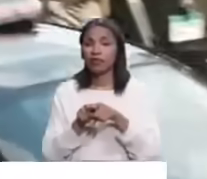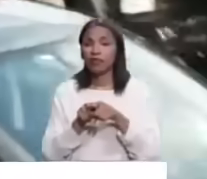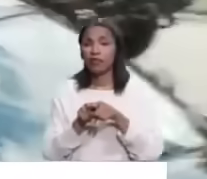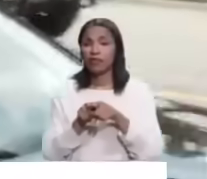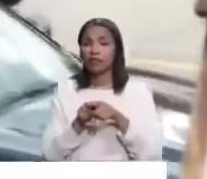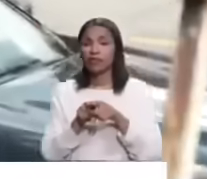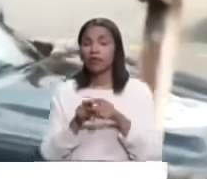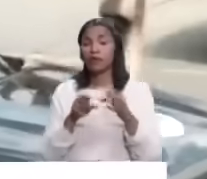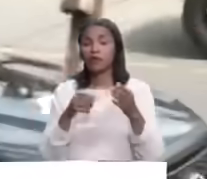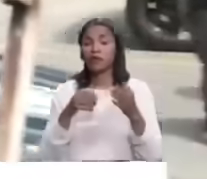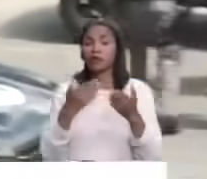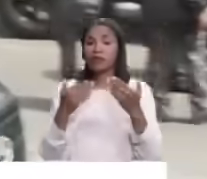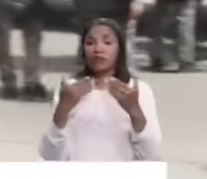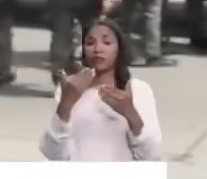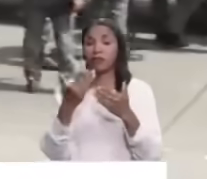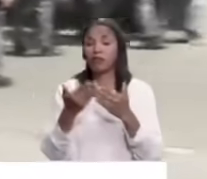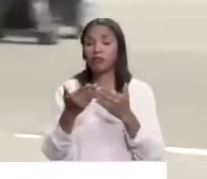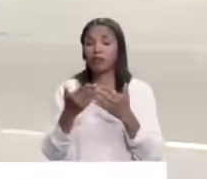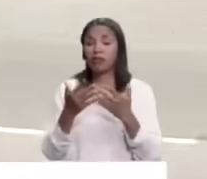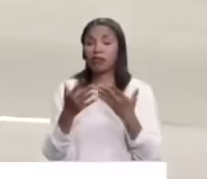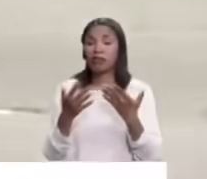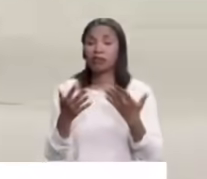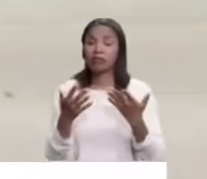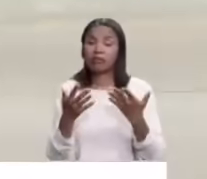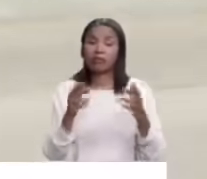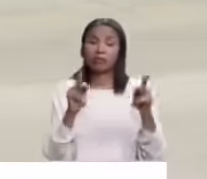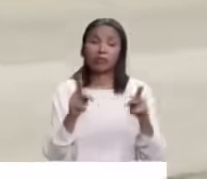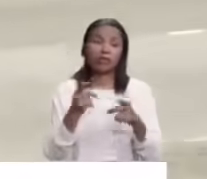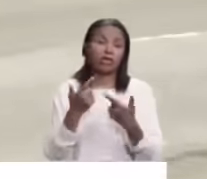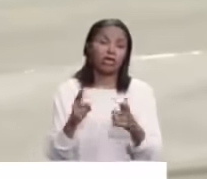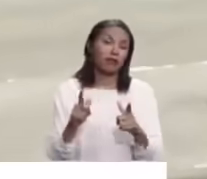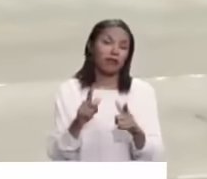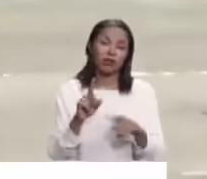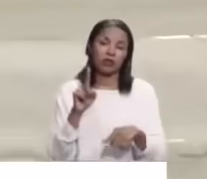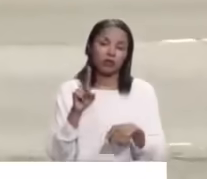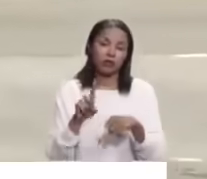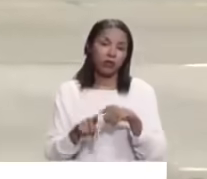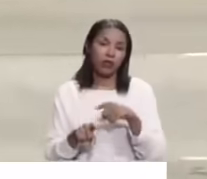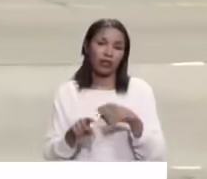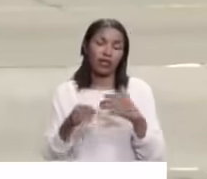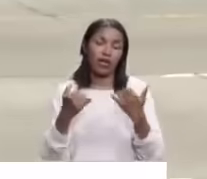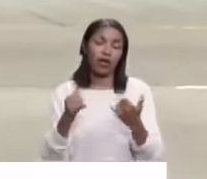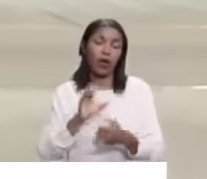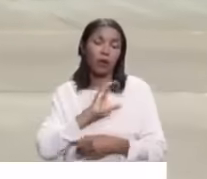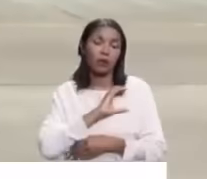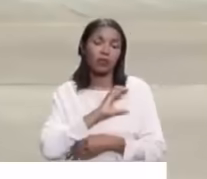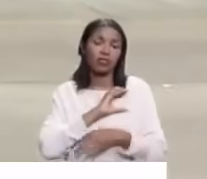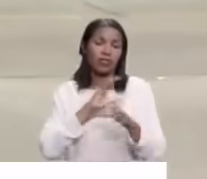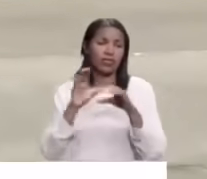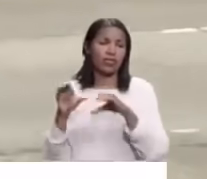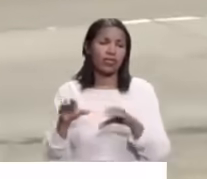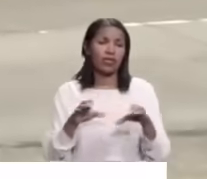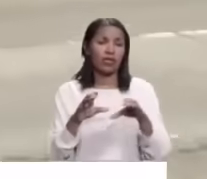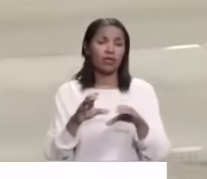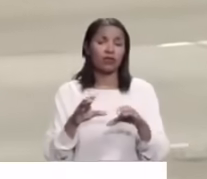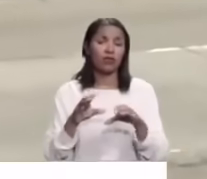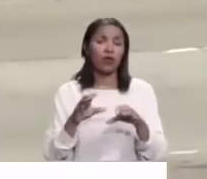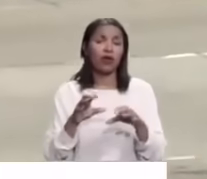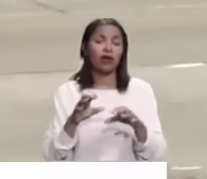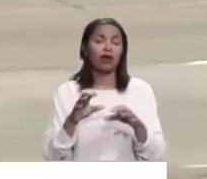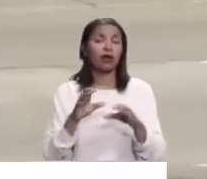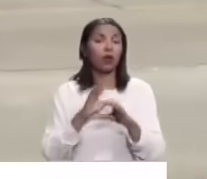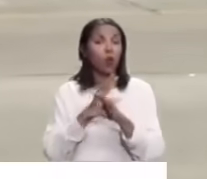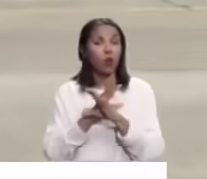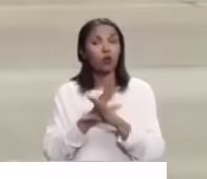salir libre por un tecnicismo. Es por ello que en este momento se mantiene